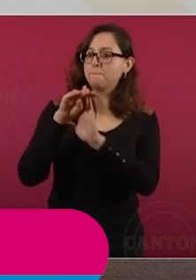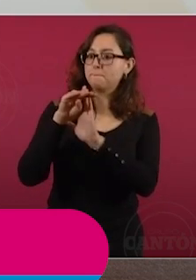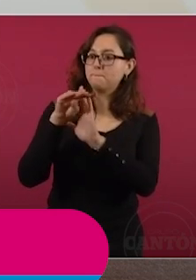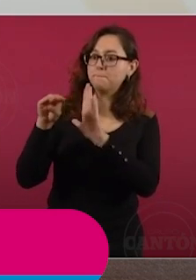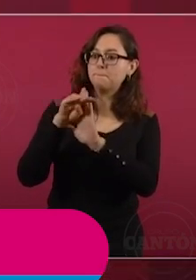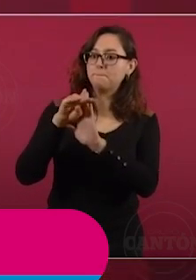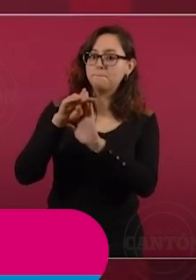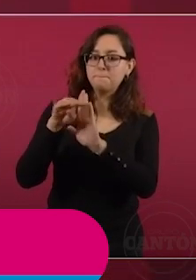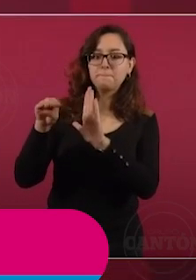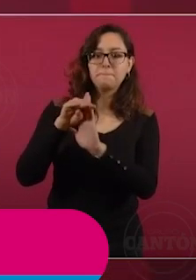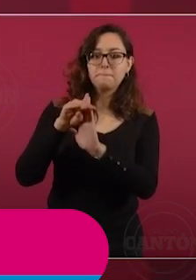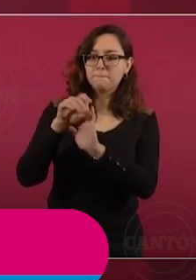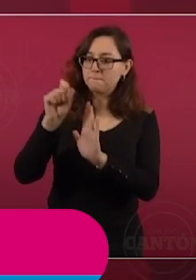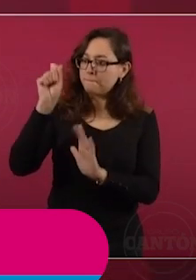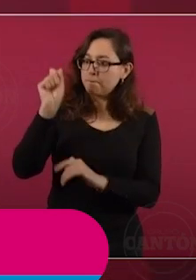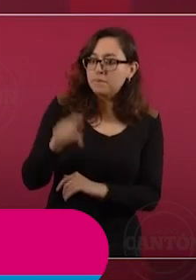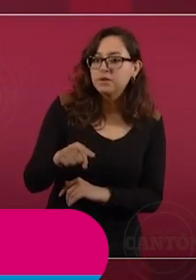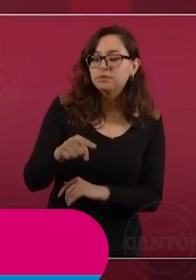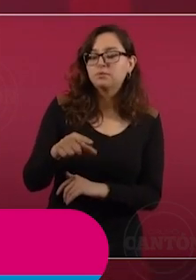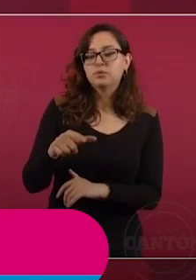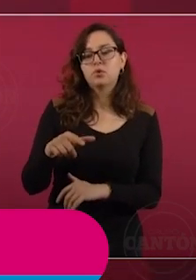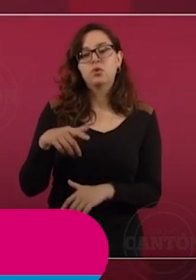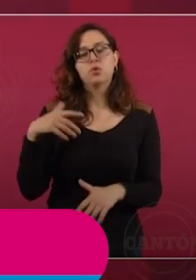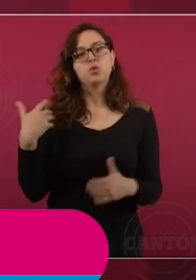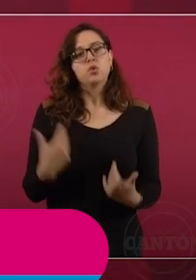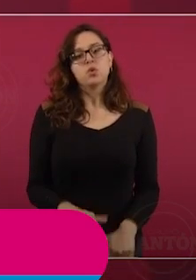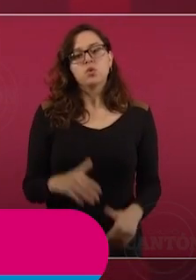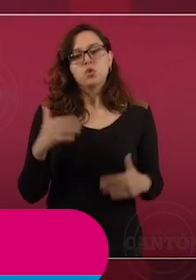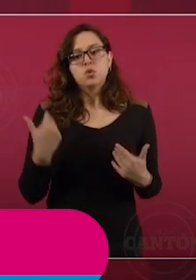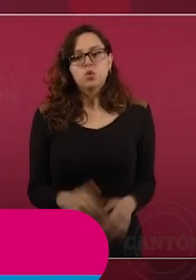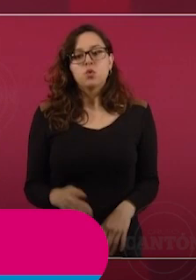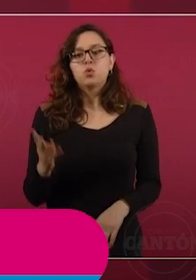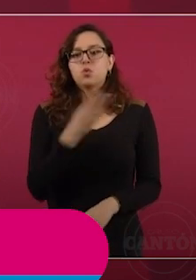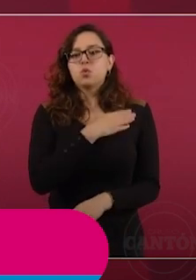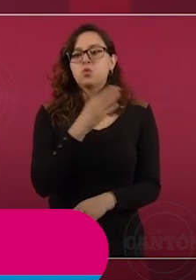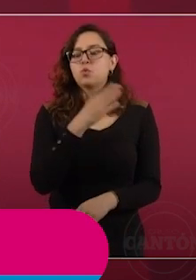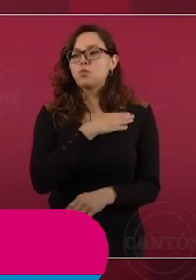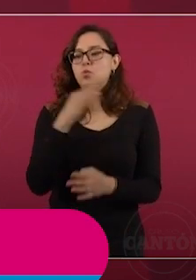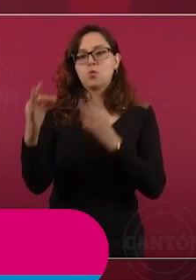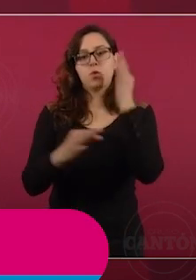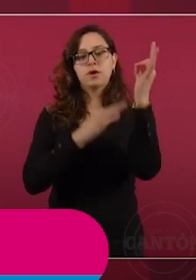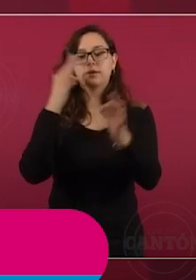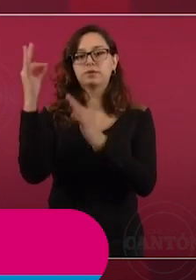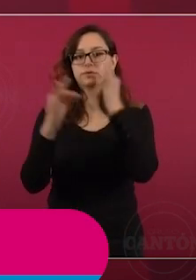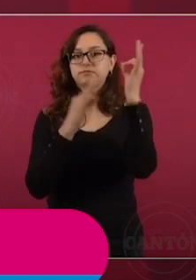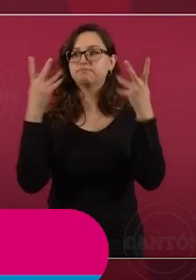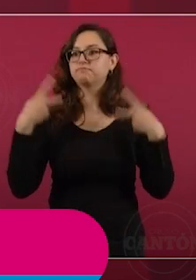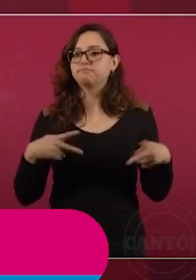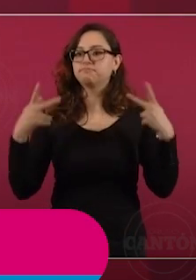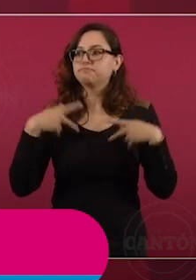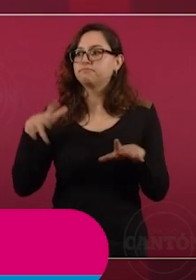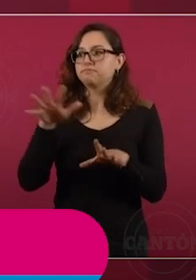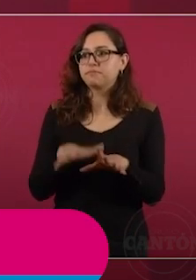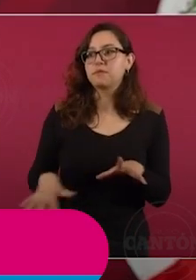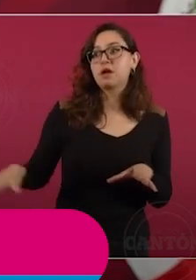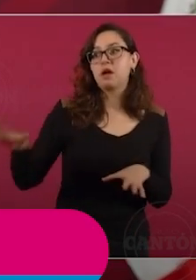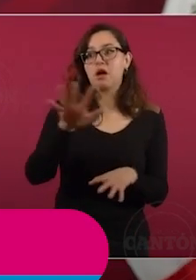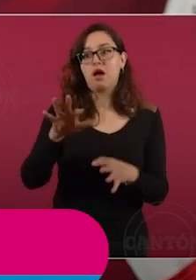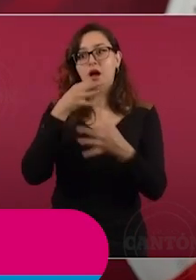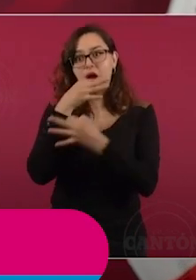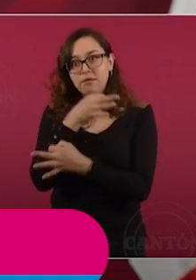noticia para el pueblo para la gente y yo espero